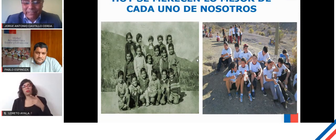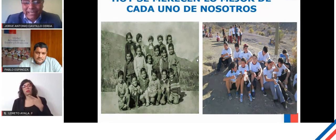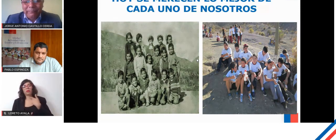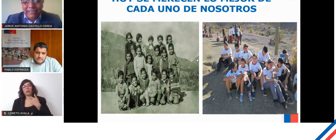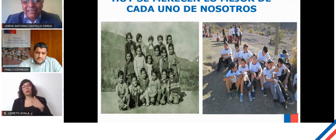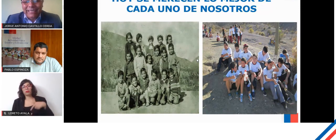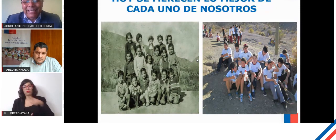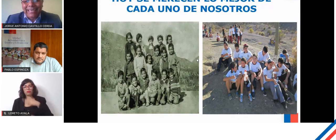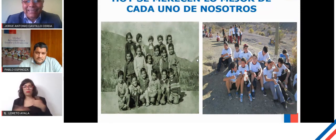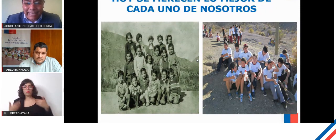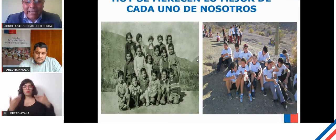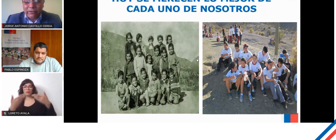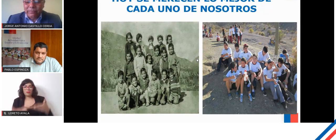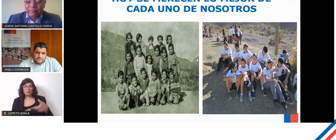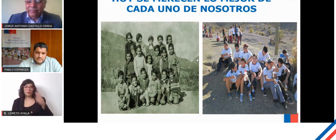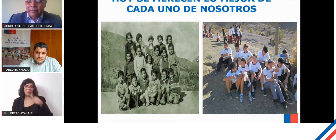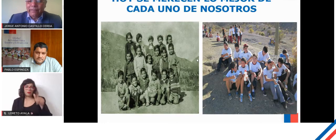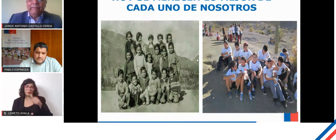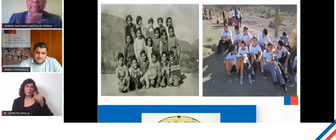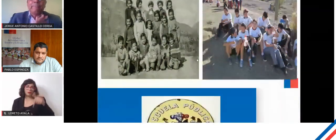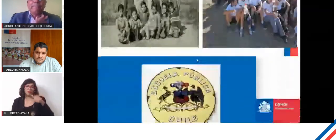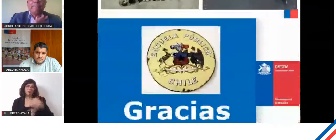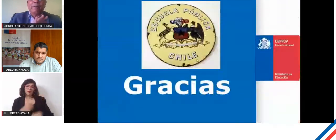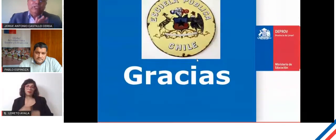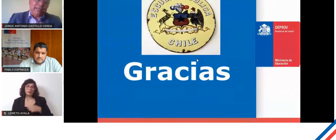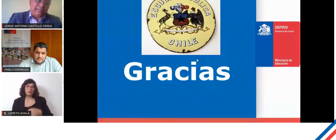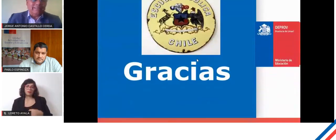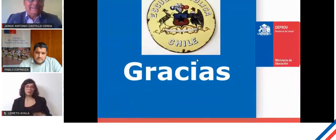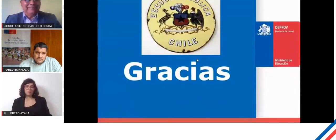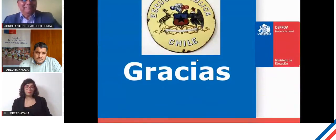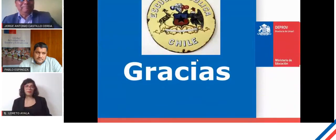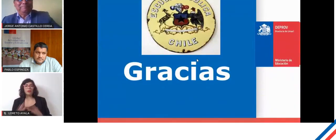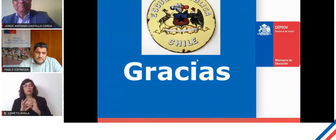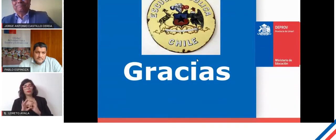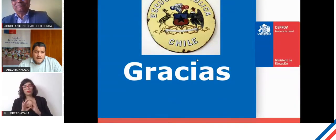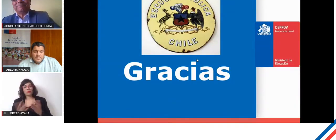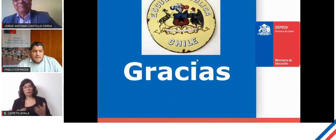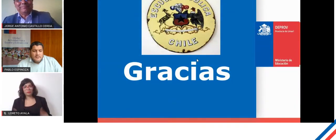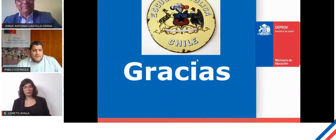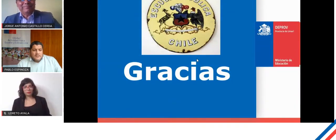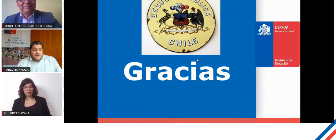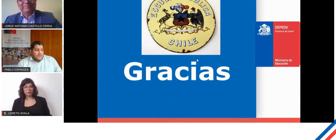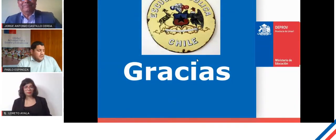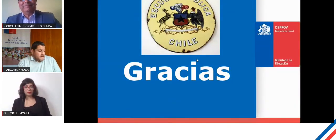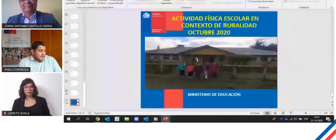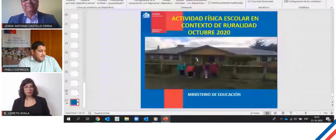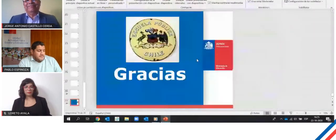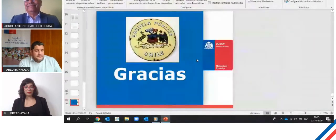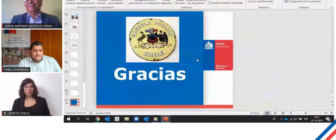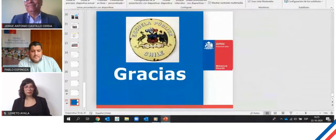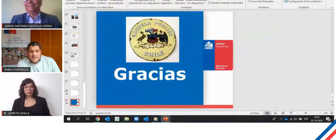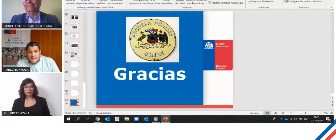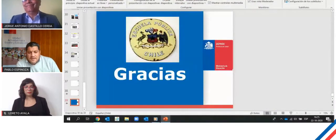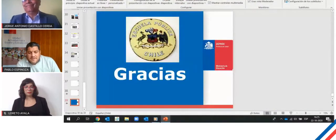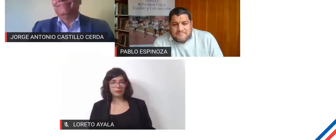Y en especialmente este año. Muchas gracias. Don Jorge,